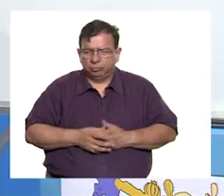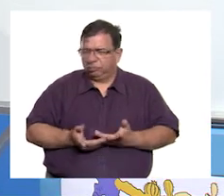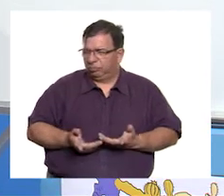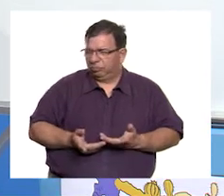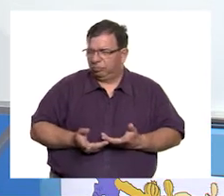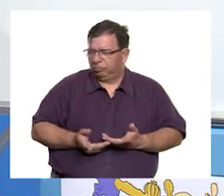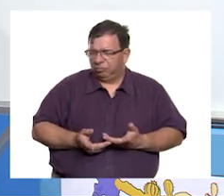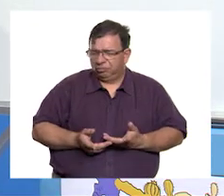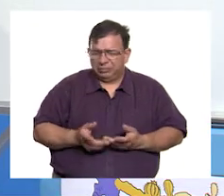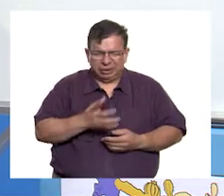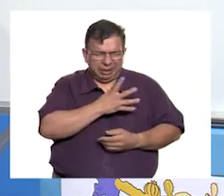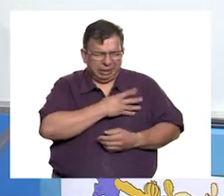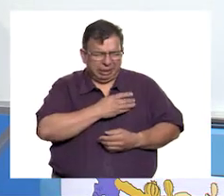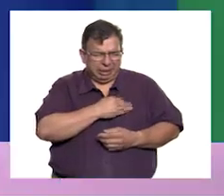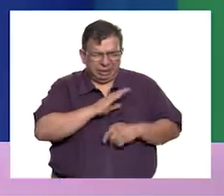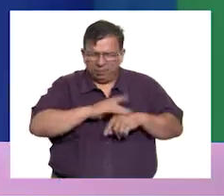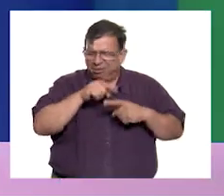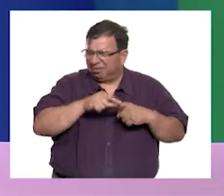le gusta trabajar?